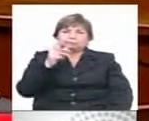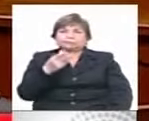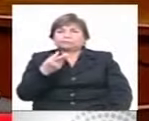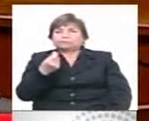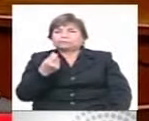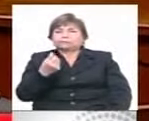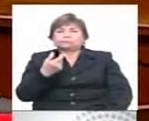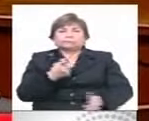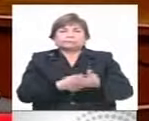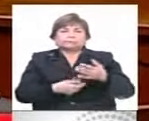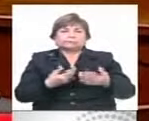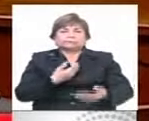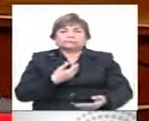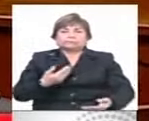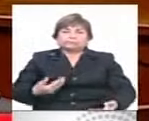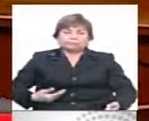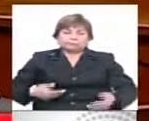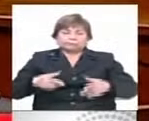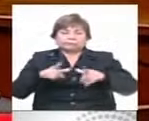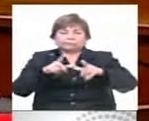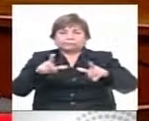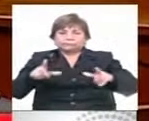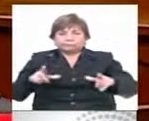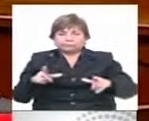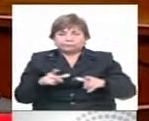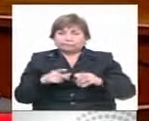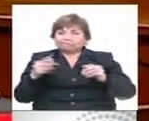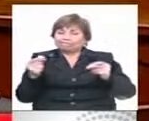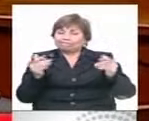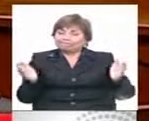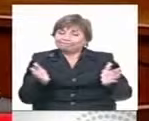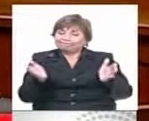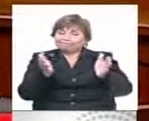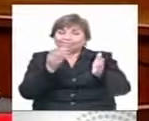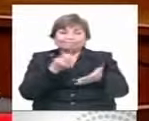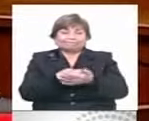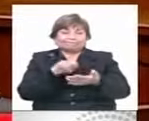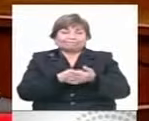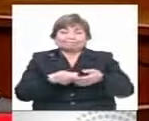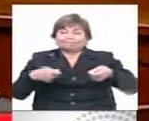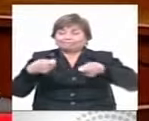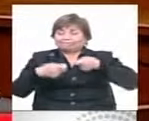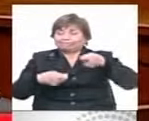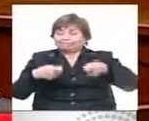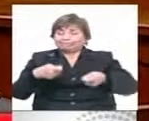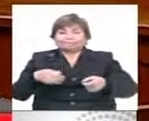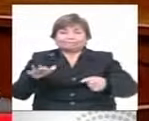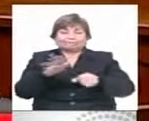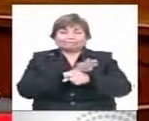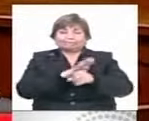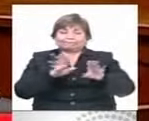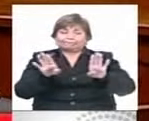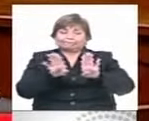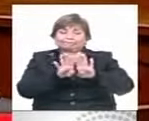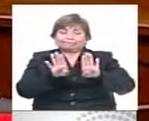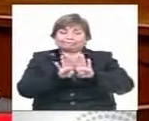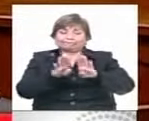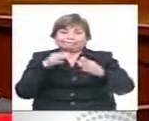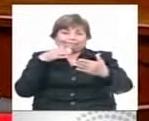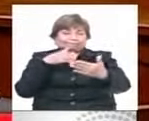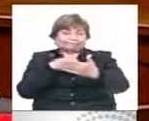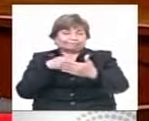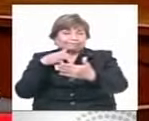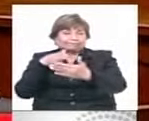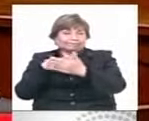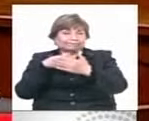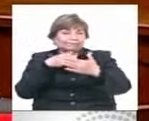3.000 millones de soles a los gobiernos regionales y locales para la aceleración de inversiones vinculadas al cierre de brechas de infraestructura y